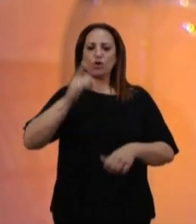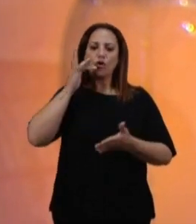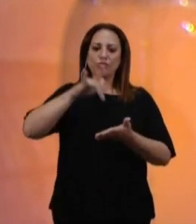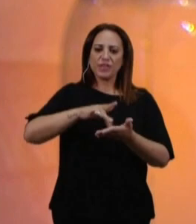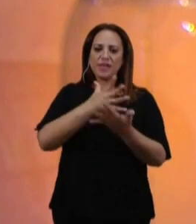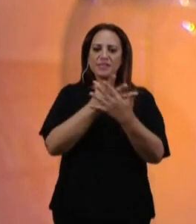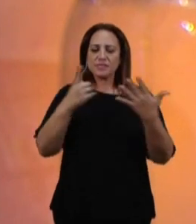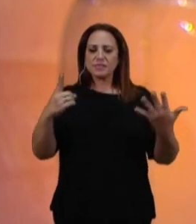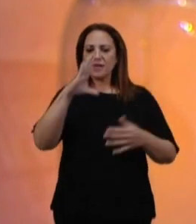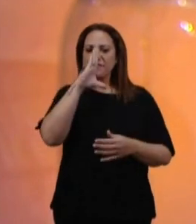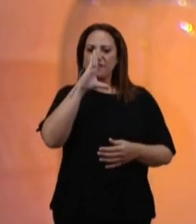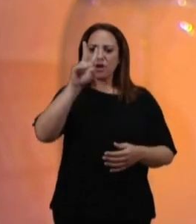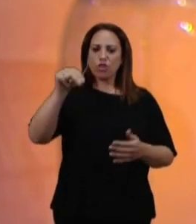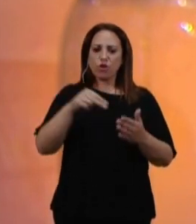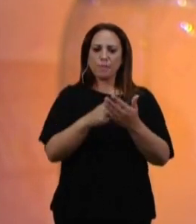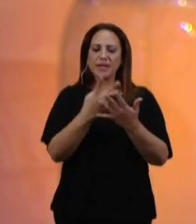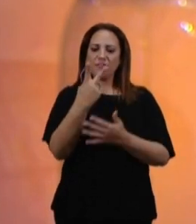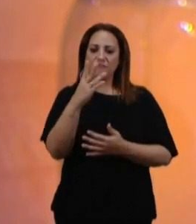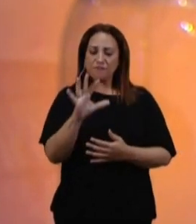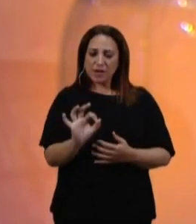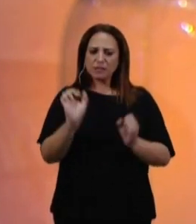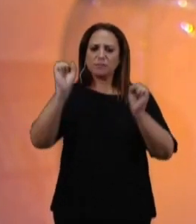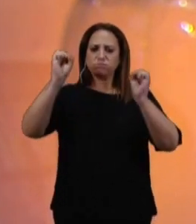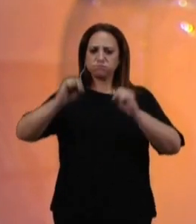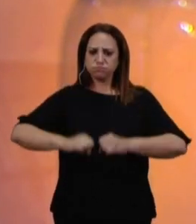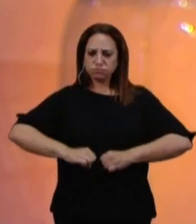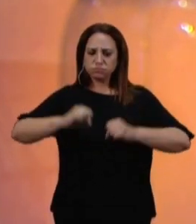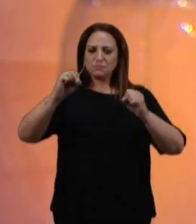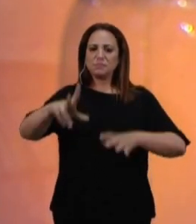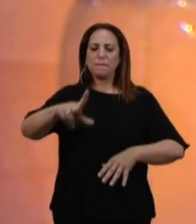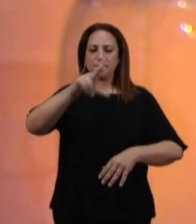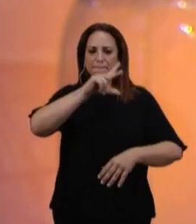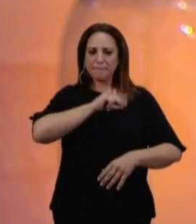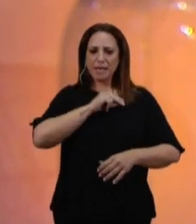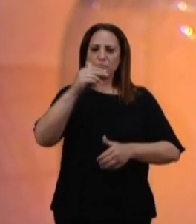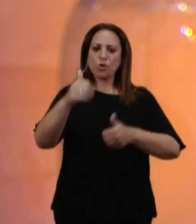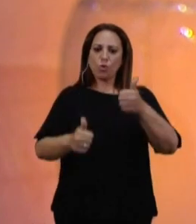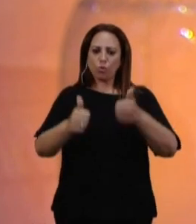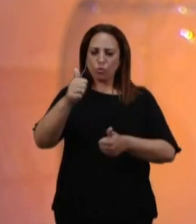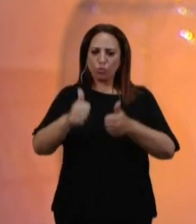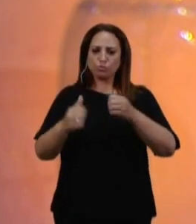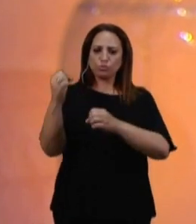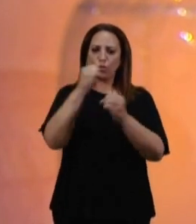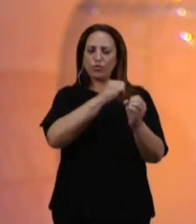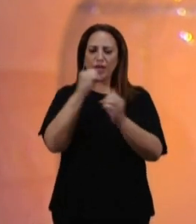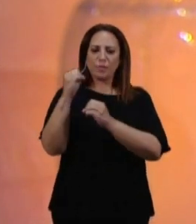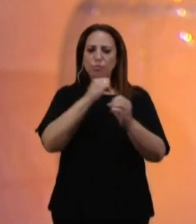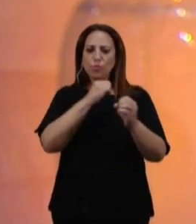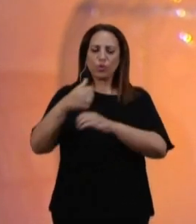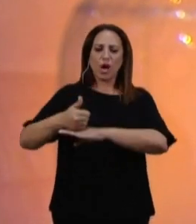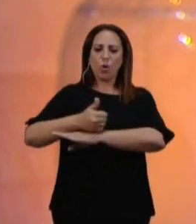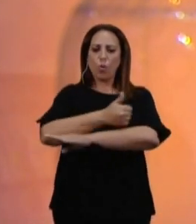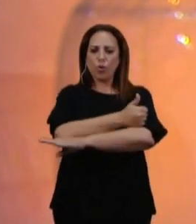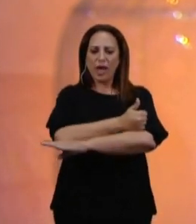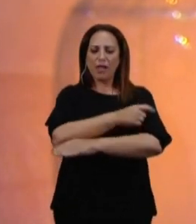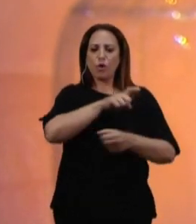febrero de 2020, con objeto de proceder al fallo del concurso de murgas del Carnaval de Las Palmas de Gran Canaria 2020, se reúne el jurado nombrado al efecto y compuesto por las